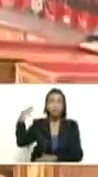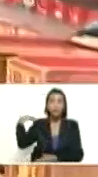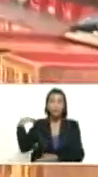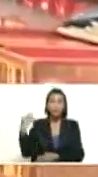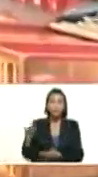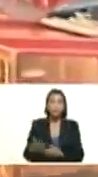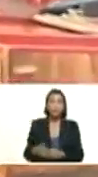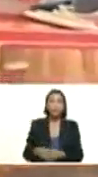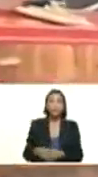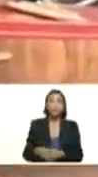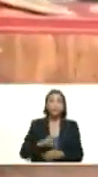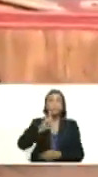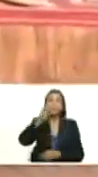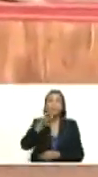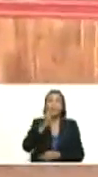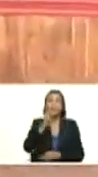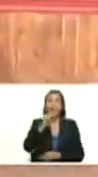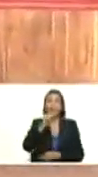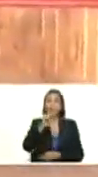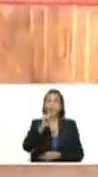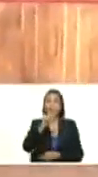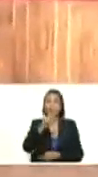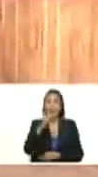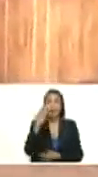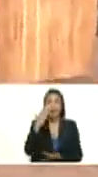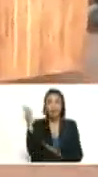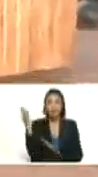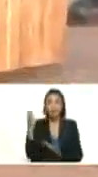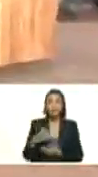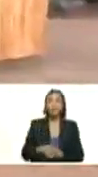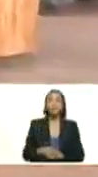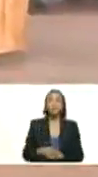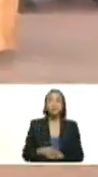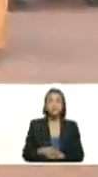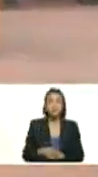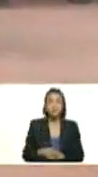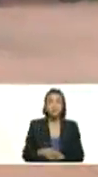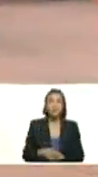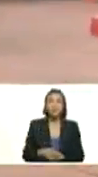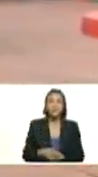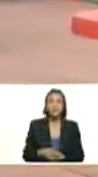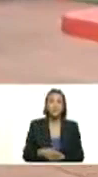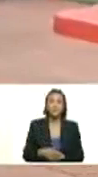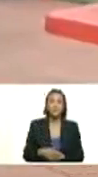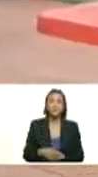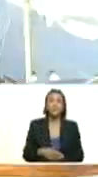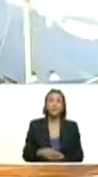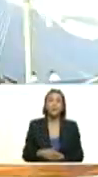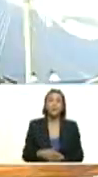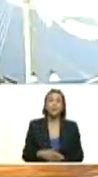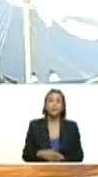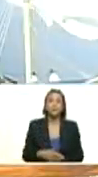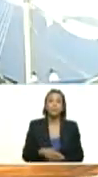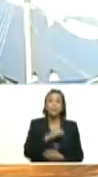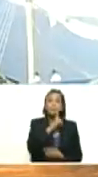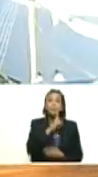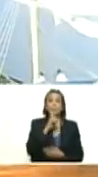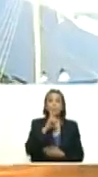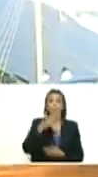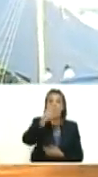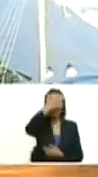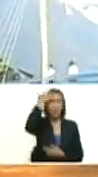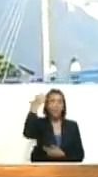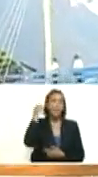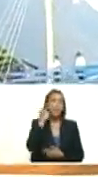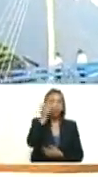nuestro generalísimo y almirante de la patria. Almirante en jefe, Francisco